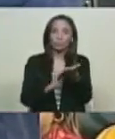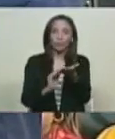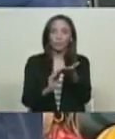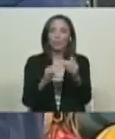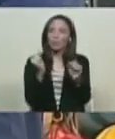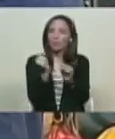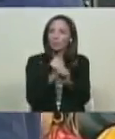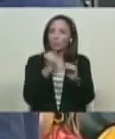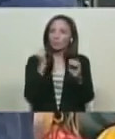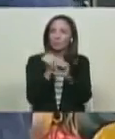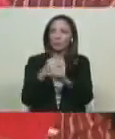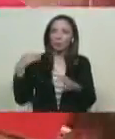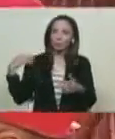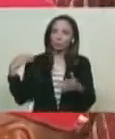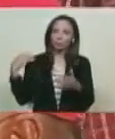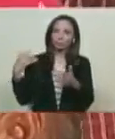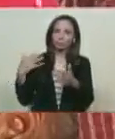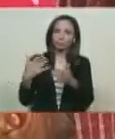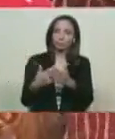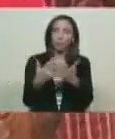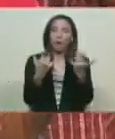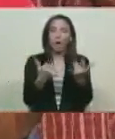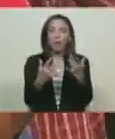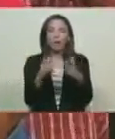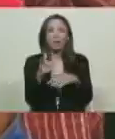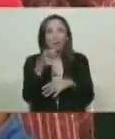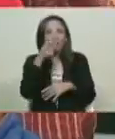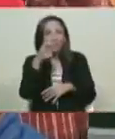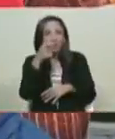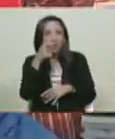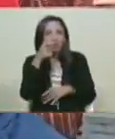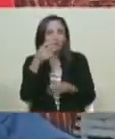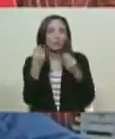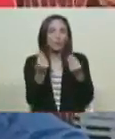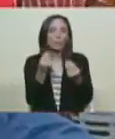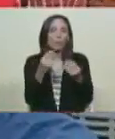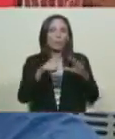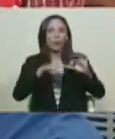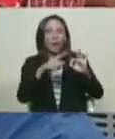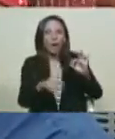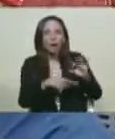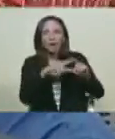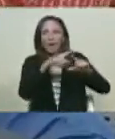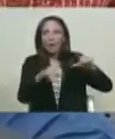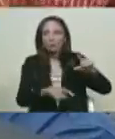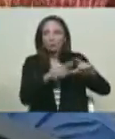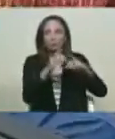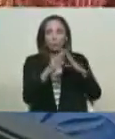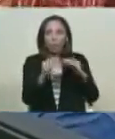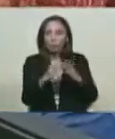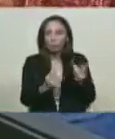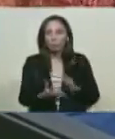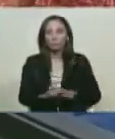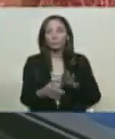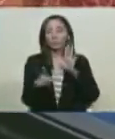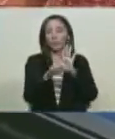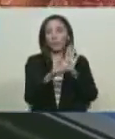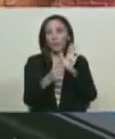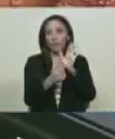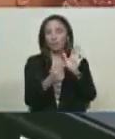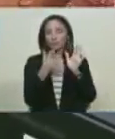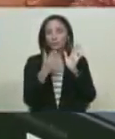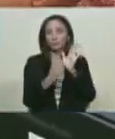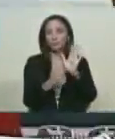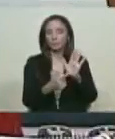puliendo nuestro fusil, puliendo ese fusil que es la ley de